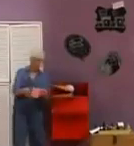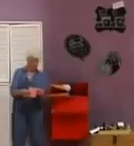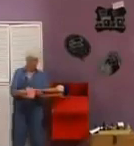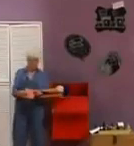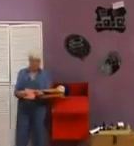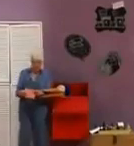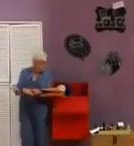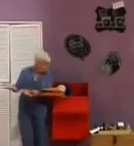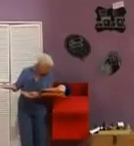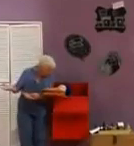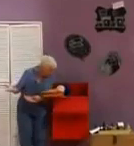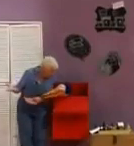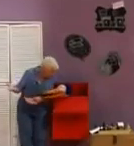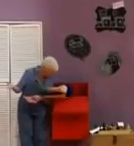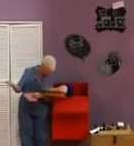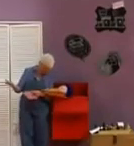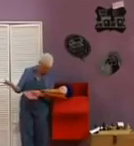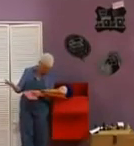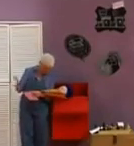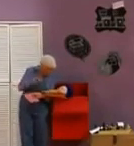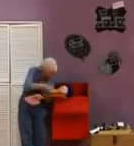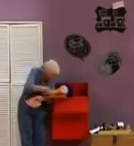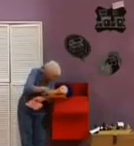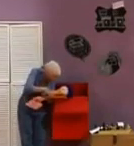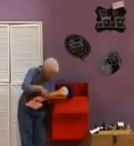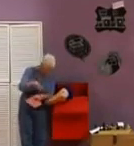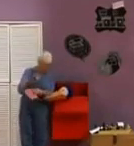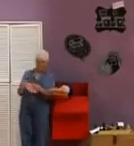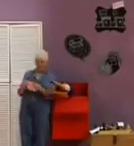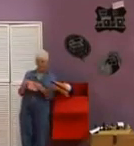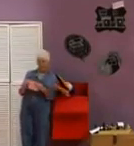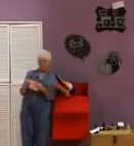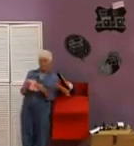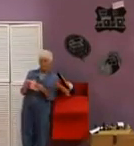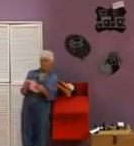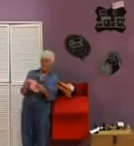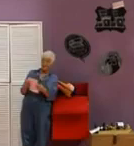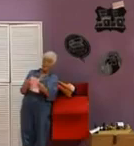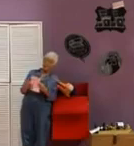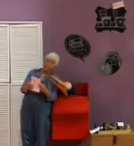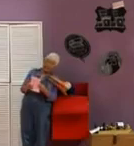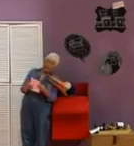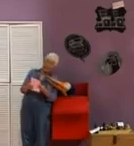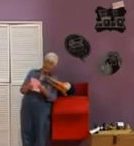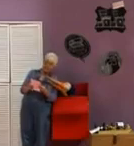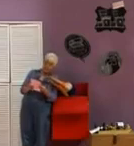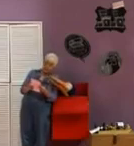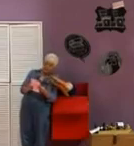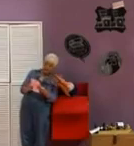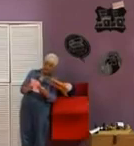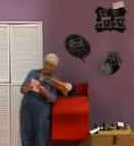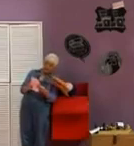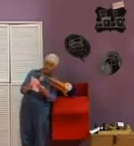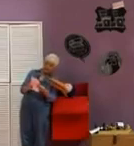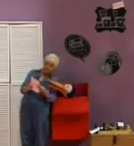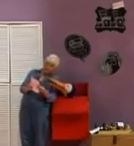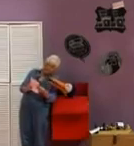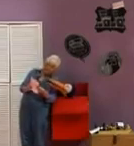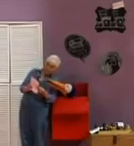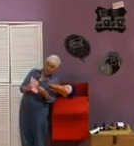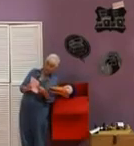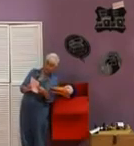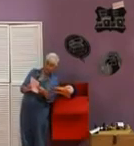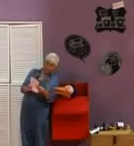Bueno, está bien ya. Si no es contigo con... ¡Ay, te mordí! Pero es un cariño. Sí, es de amor. Bueno, querida Sofía, me encanta